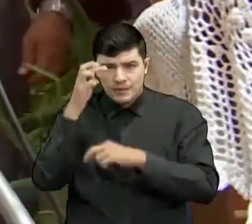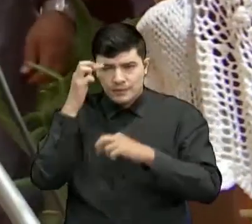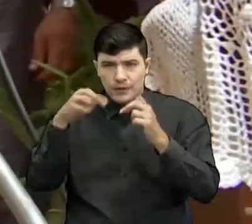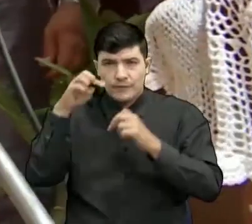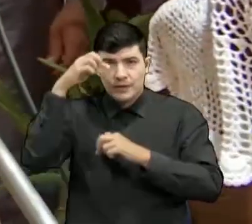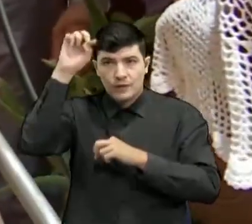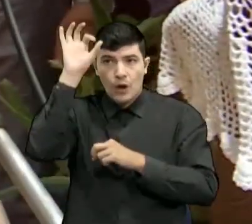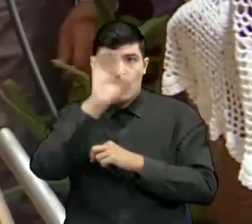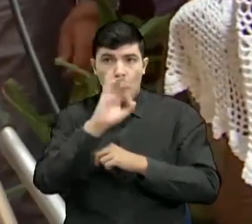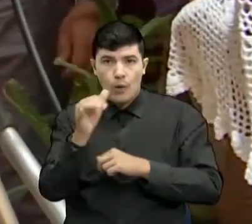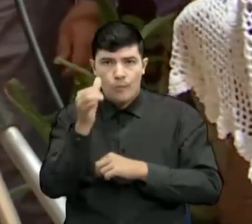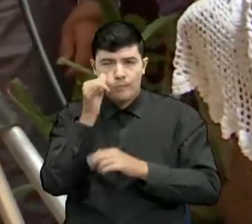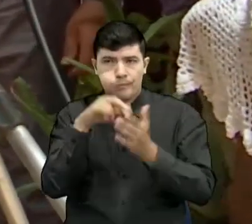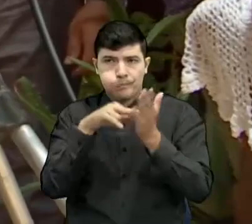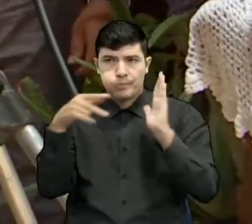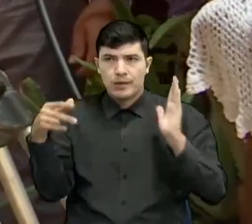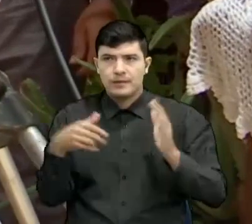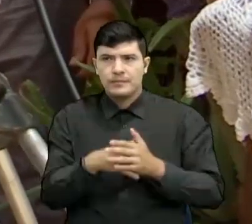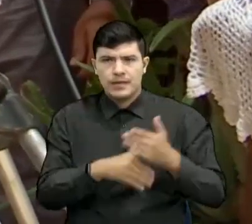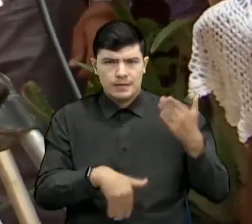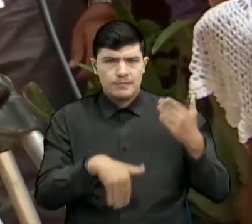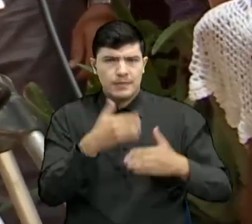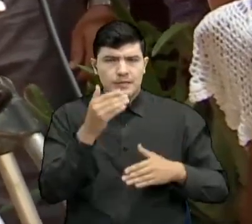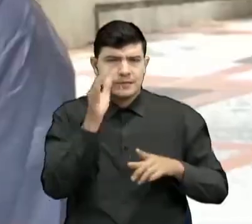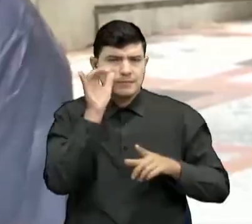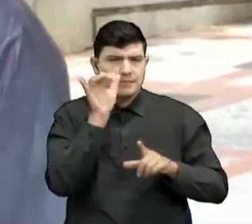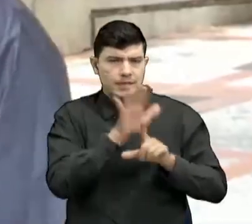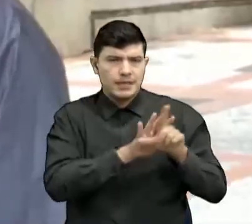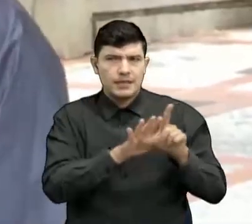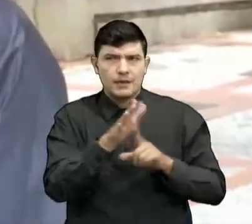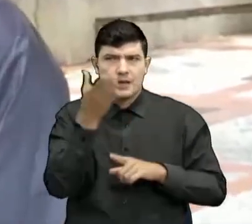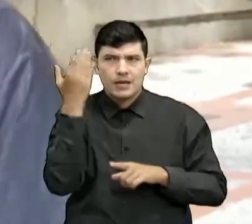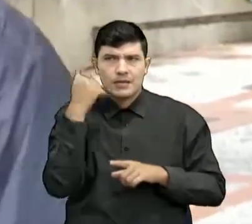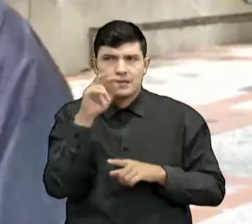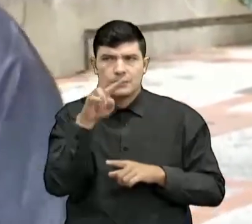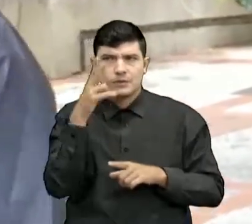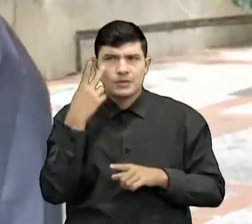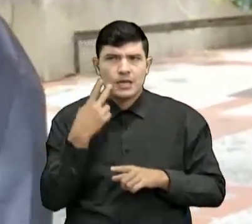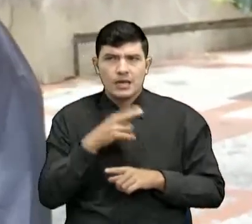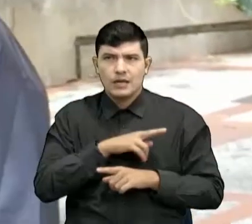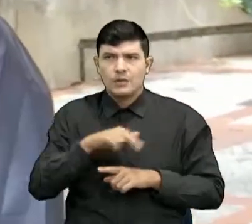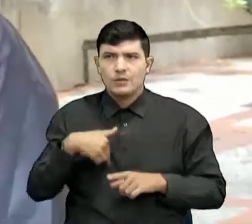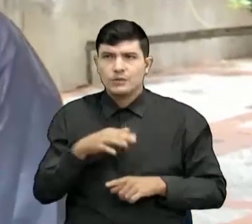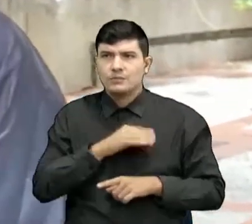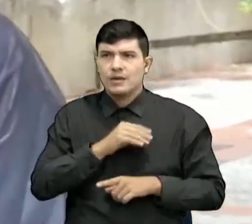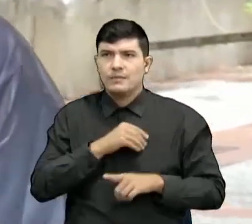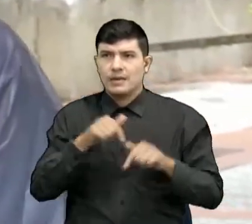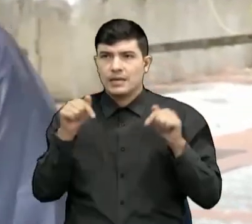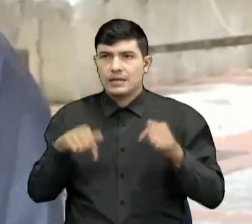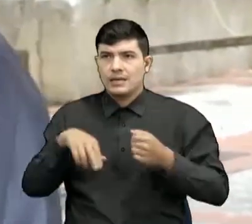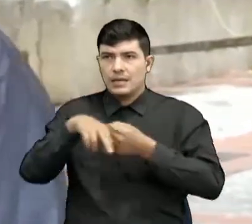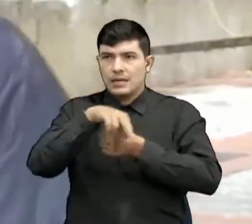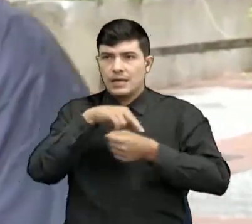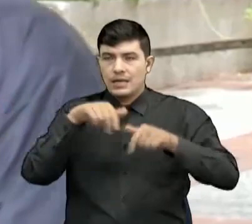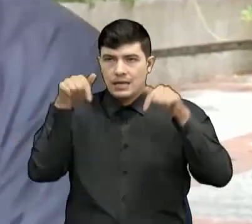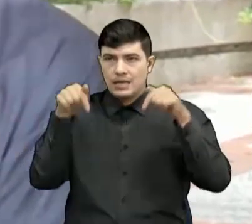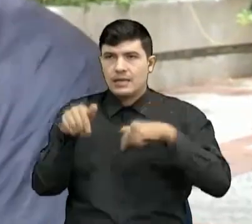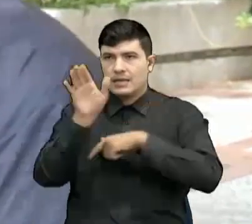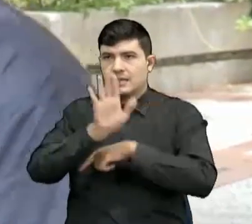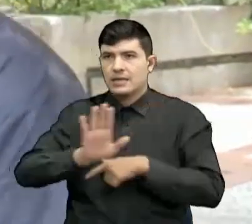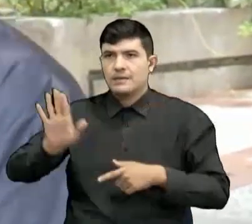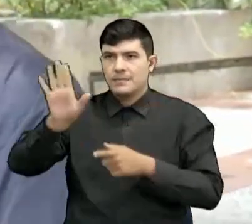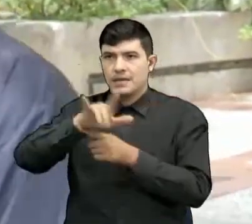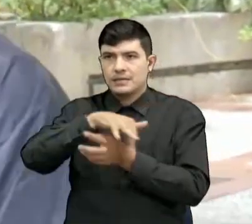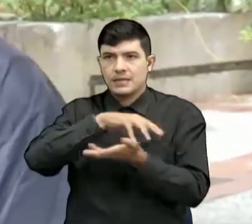tecnología contamos grabaciones hace dos días para nosotros es un placer estar en esta región del país en el departamento de santander